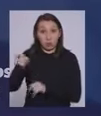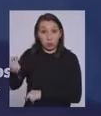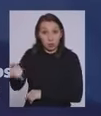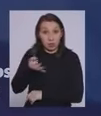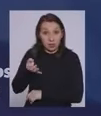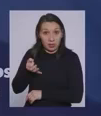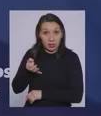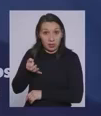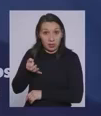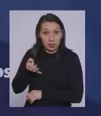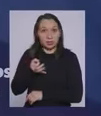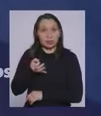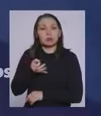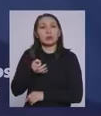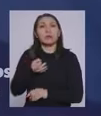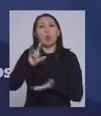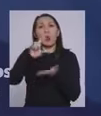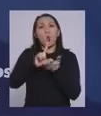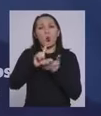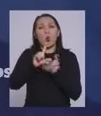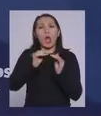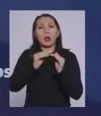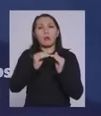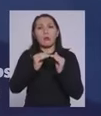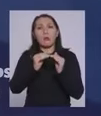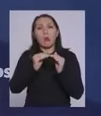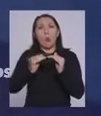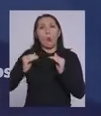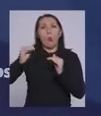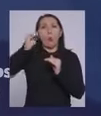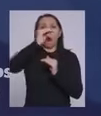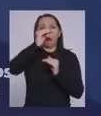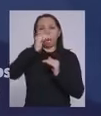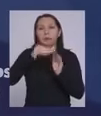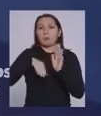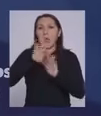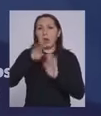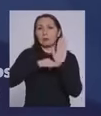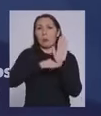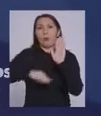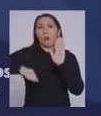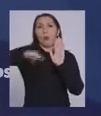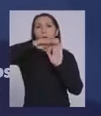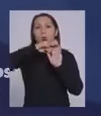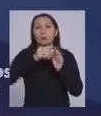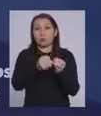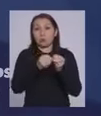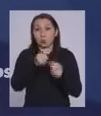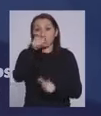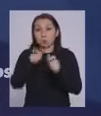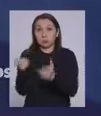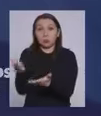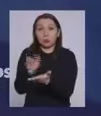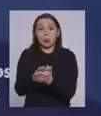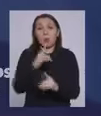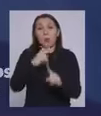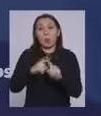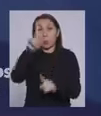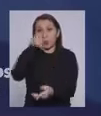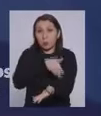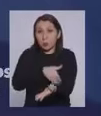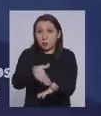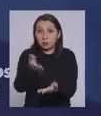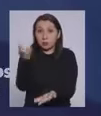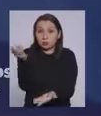cita, nos colocan en un lugar mucho más alto. Más aún, el exceso de mortalidad por millón de